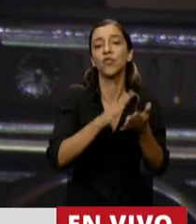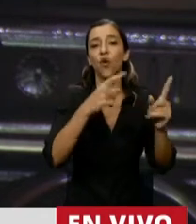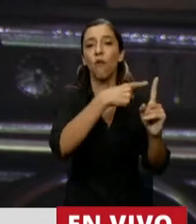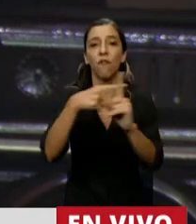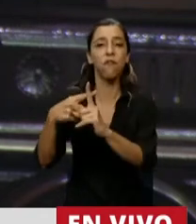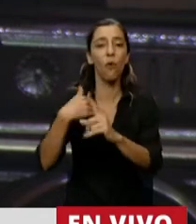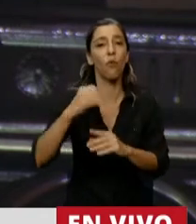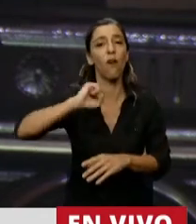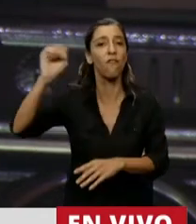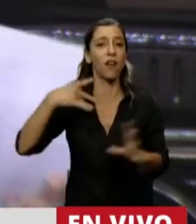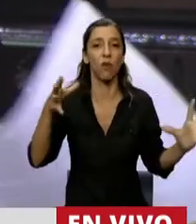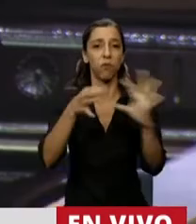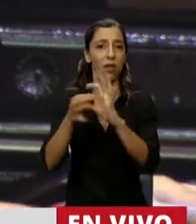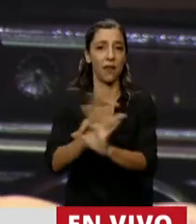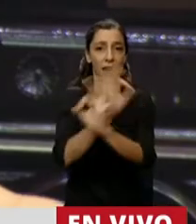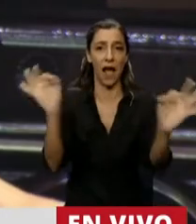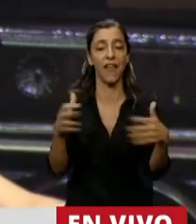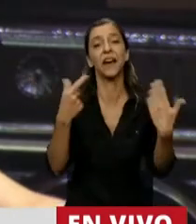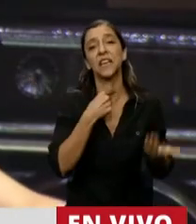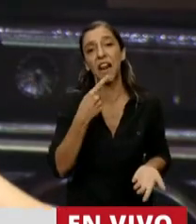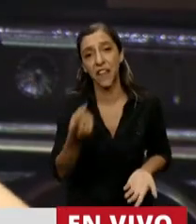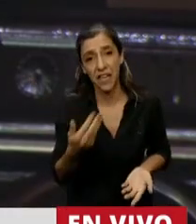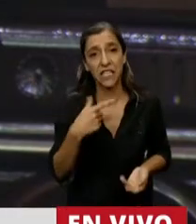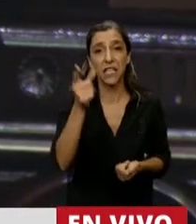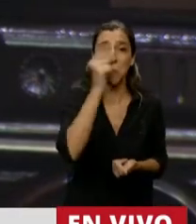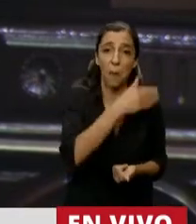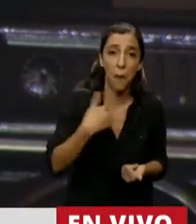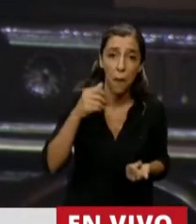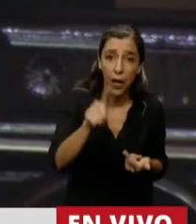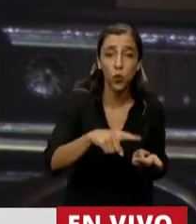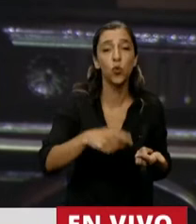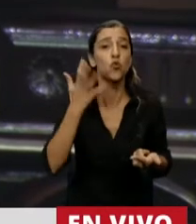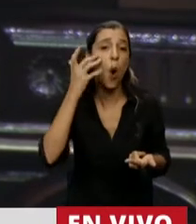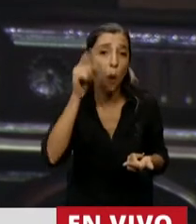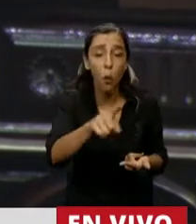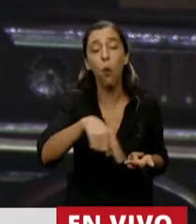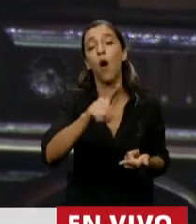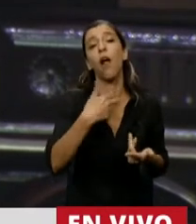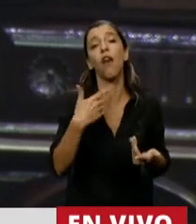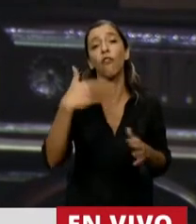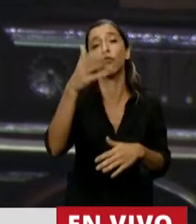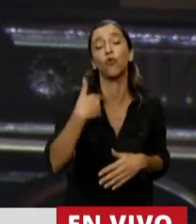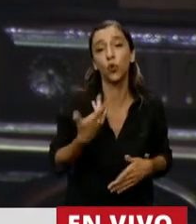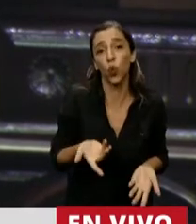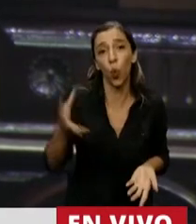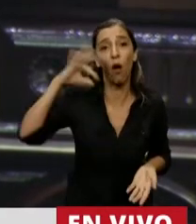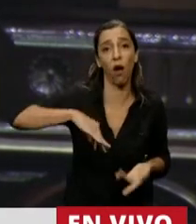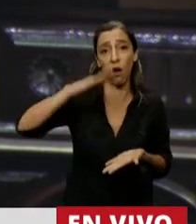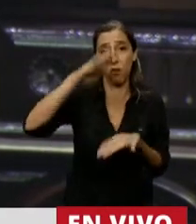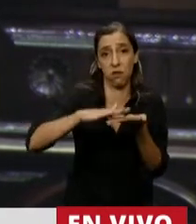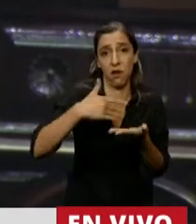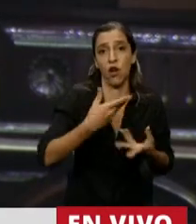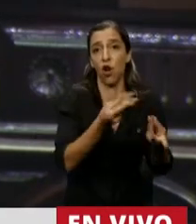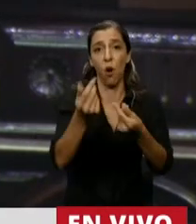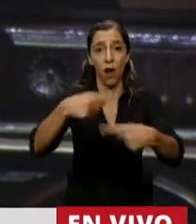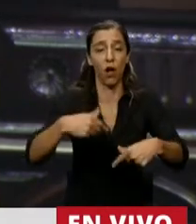inflación, es decir, tus viejos, tus abuelos, a partir de esta fórmula van a perder capacidad de compra. Y cualquiera podría decir, ¿cómo puede ser?